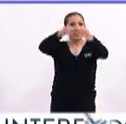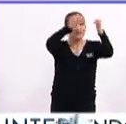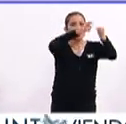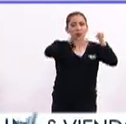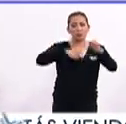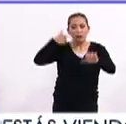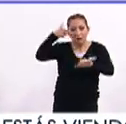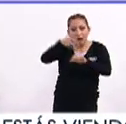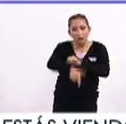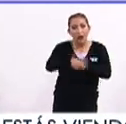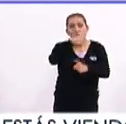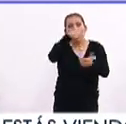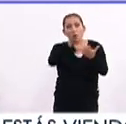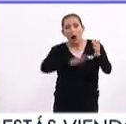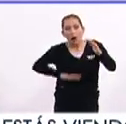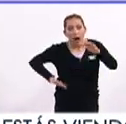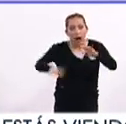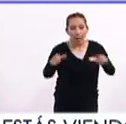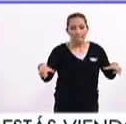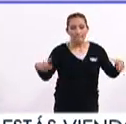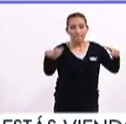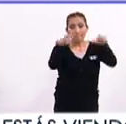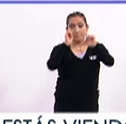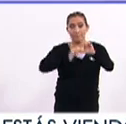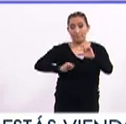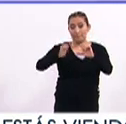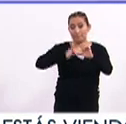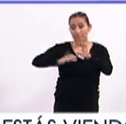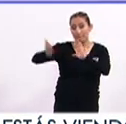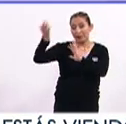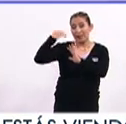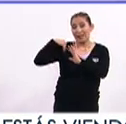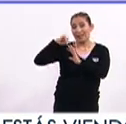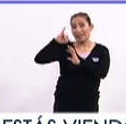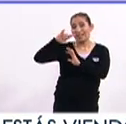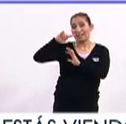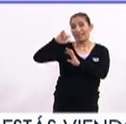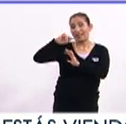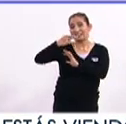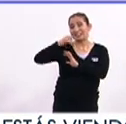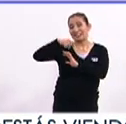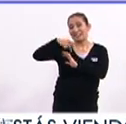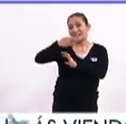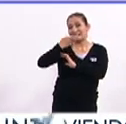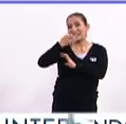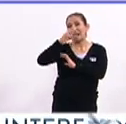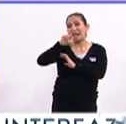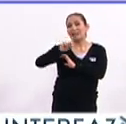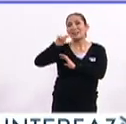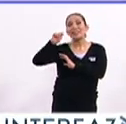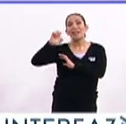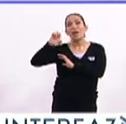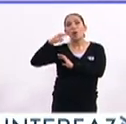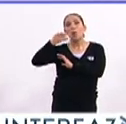estaban localizados en un basamento piramidal de la zona arqueológica de Indachián, en